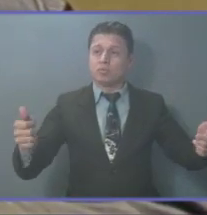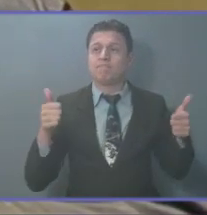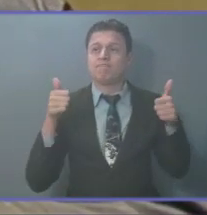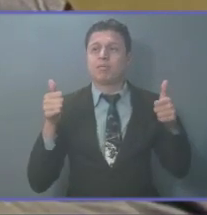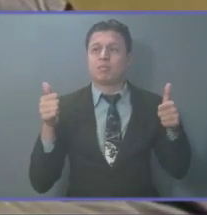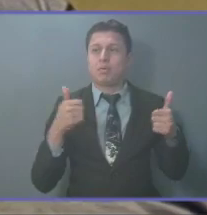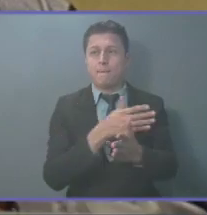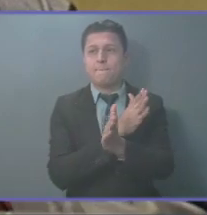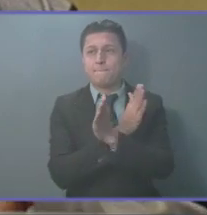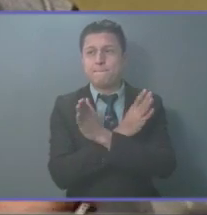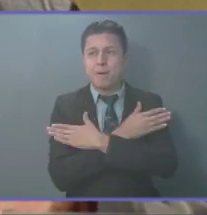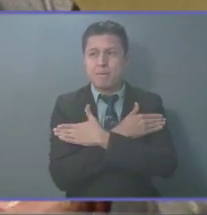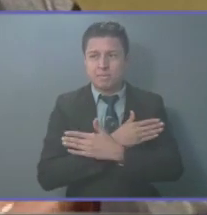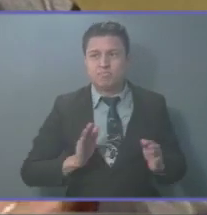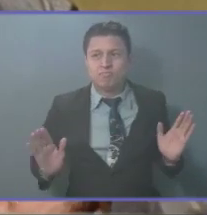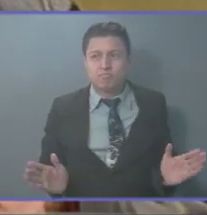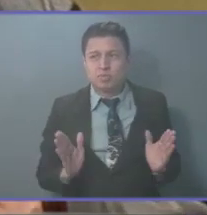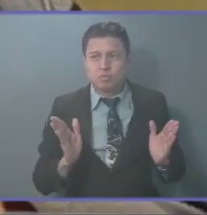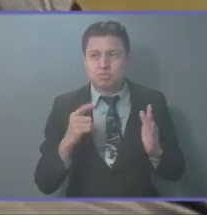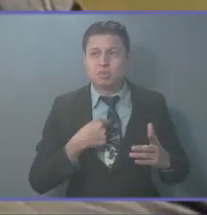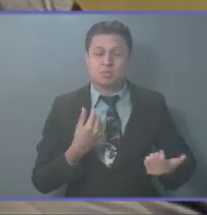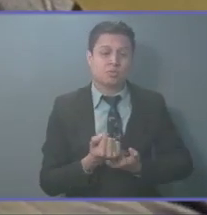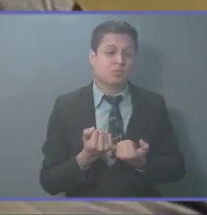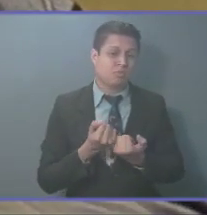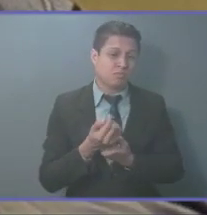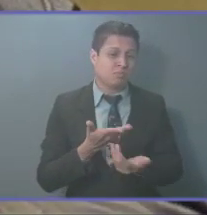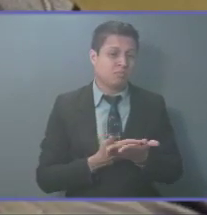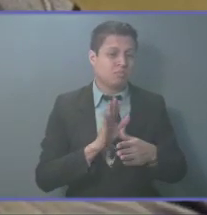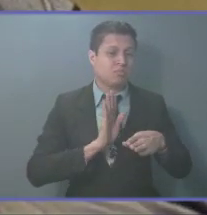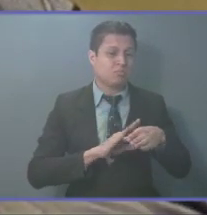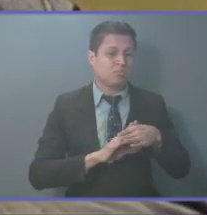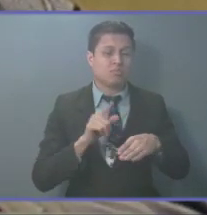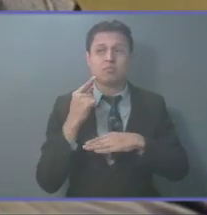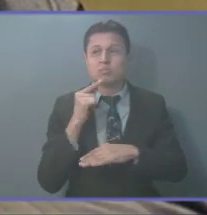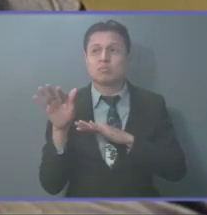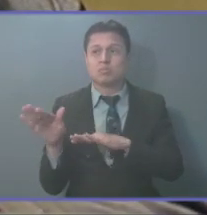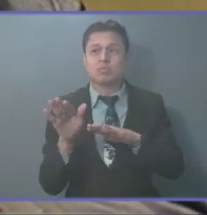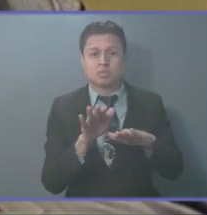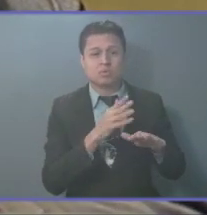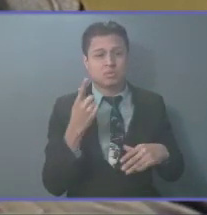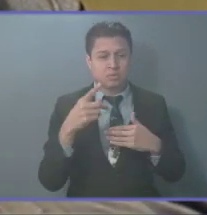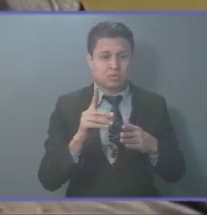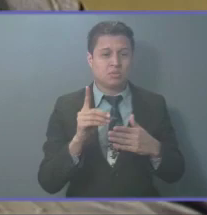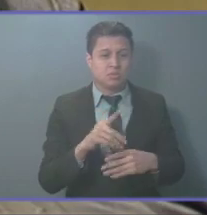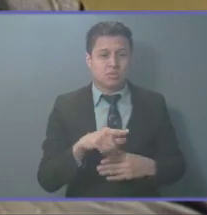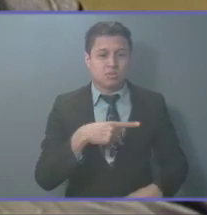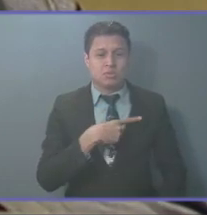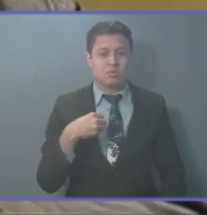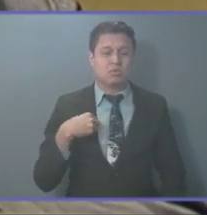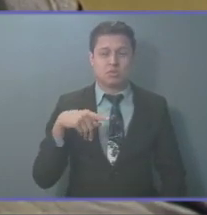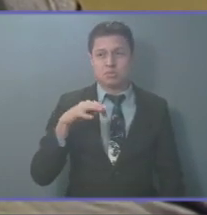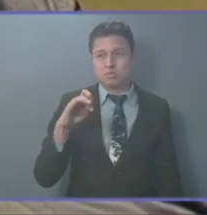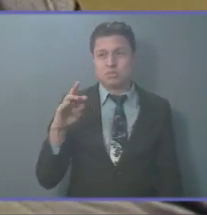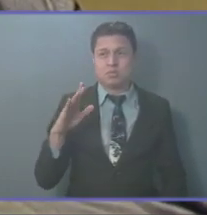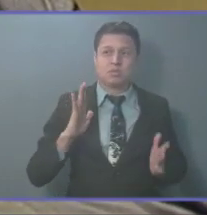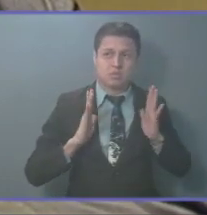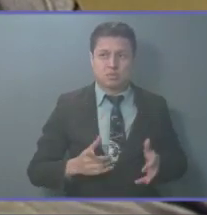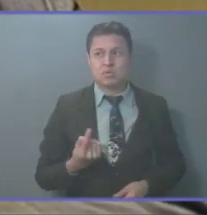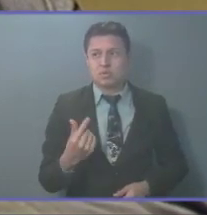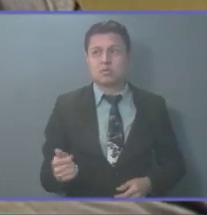alcaldes y me sumo al llamado y al agradecimiento que hace el doctor Parque para el pueblo y gobierno